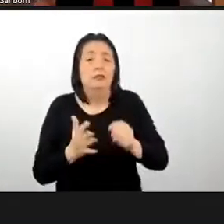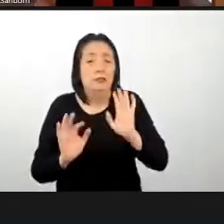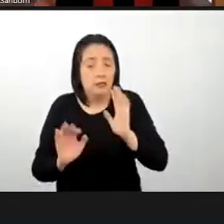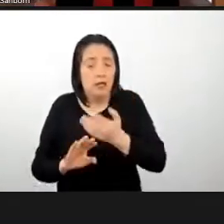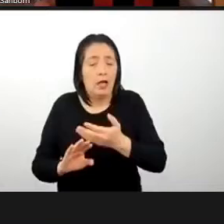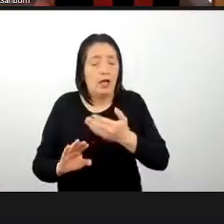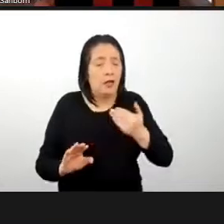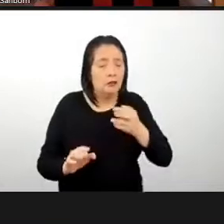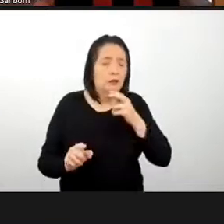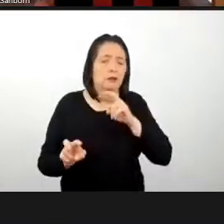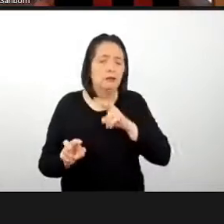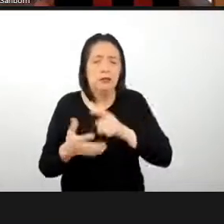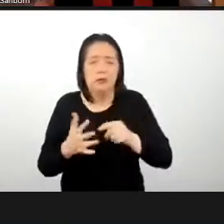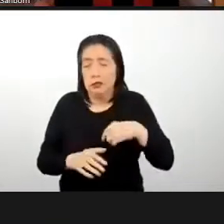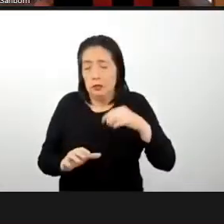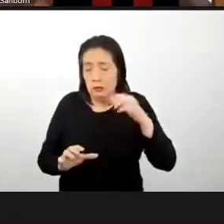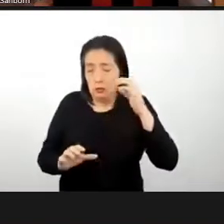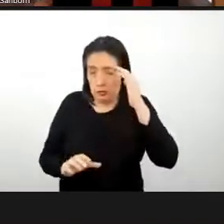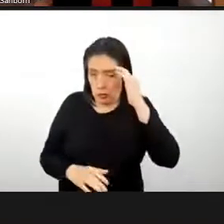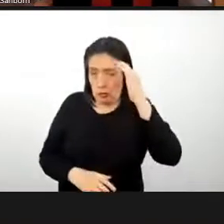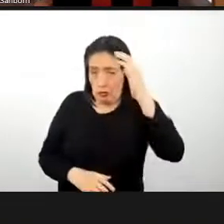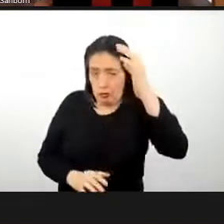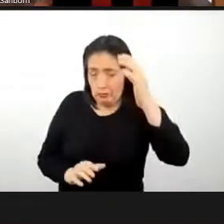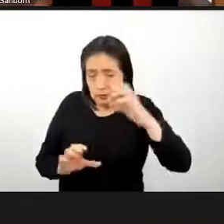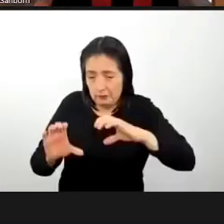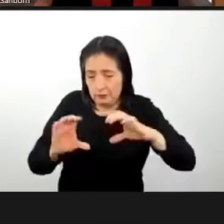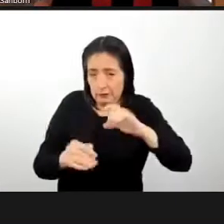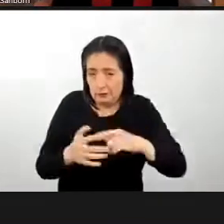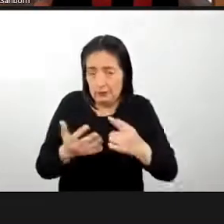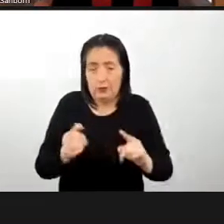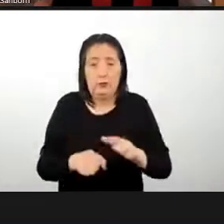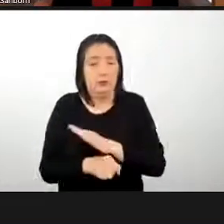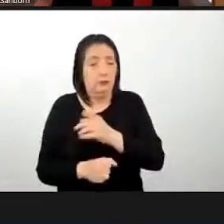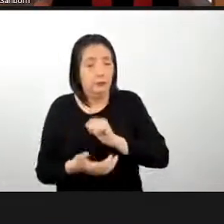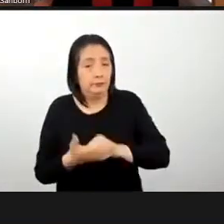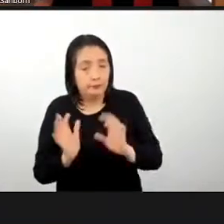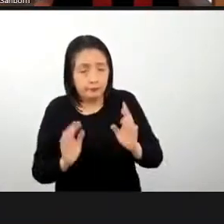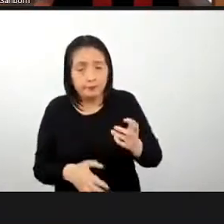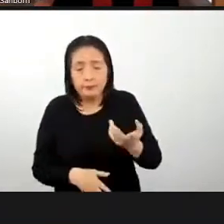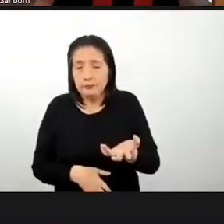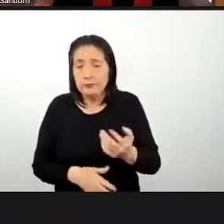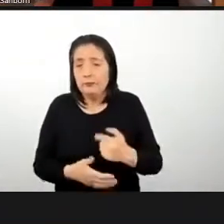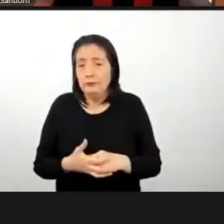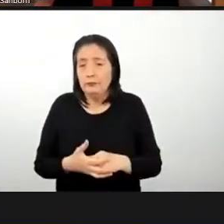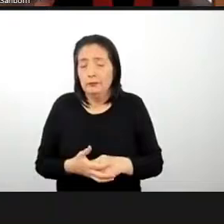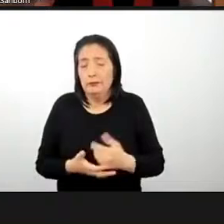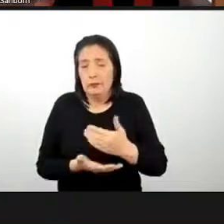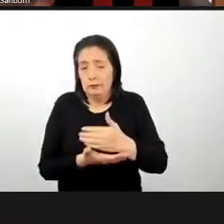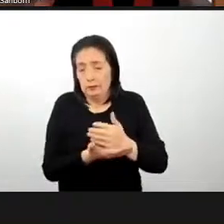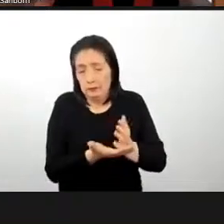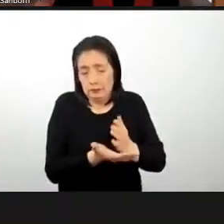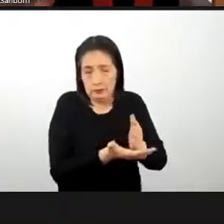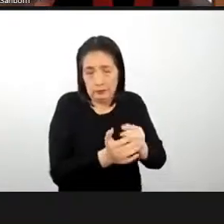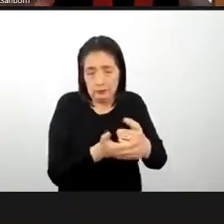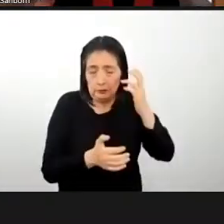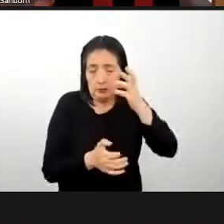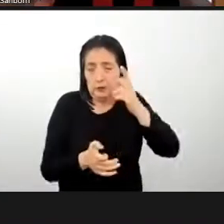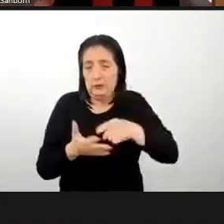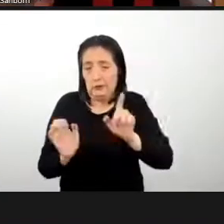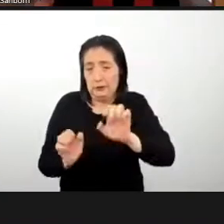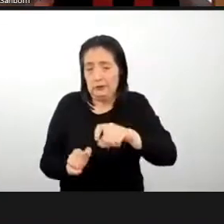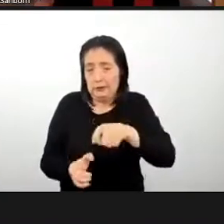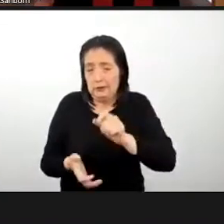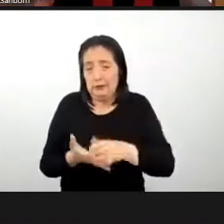Y de conocimientos científicos que no son completos, ¿no? Y por tanto son fragmentarios, y por tanto pues tiene